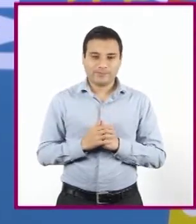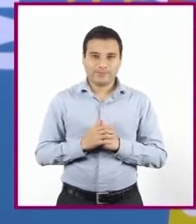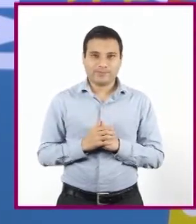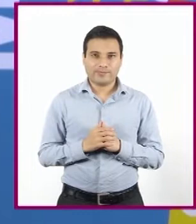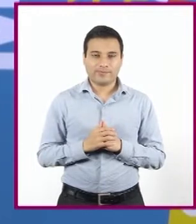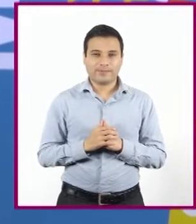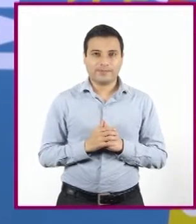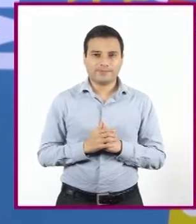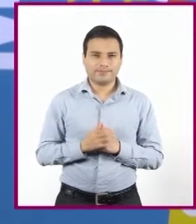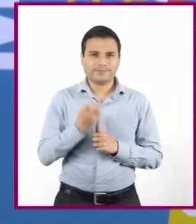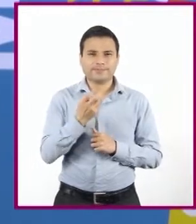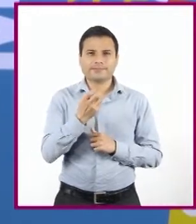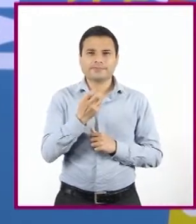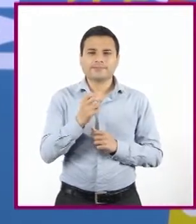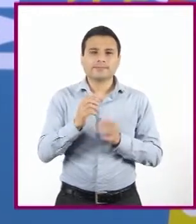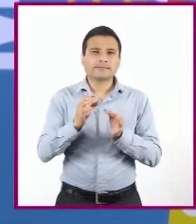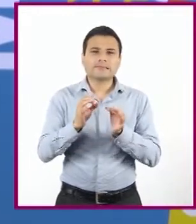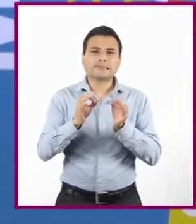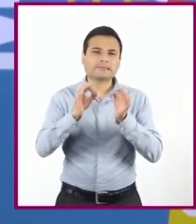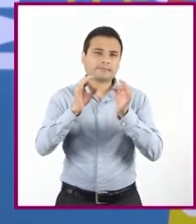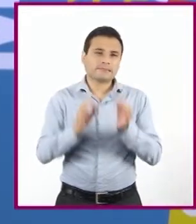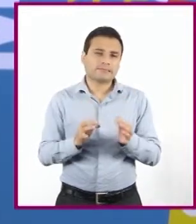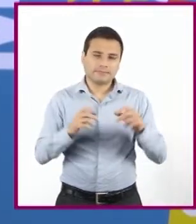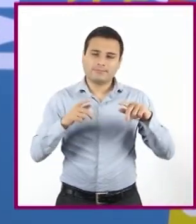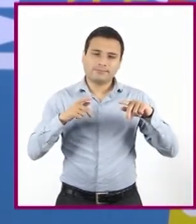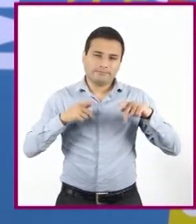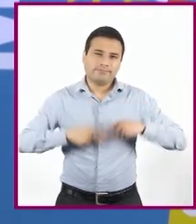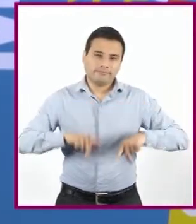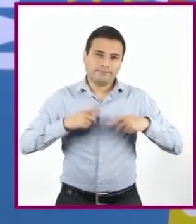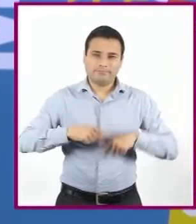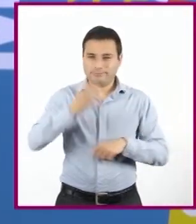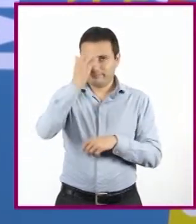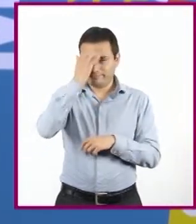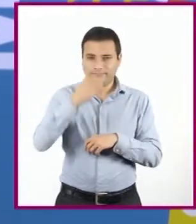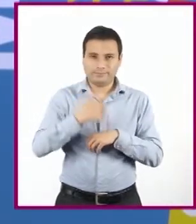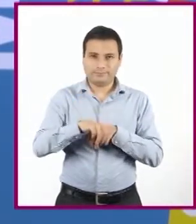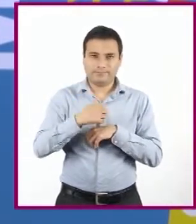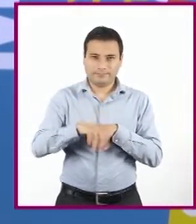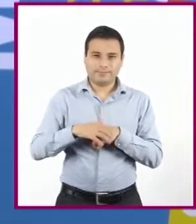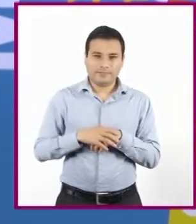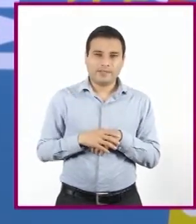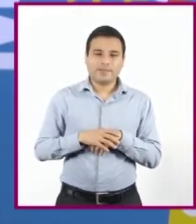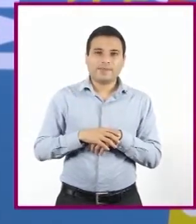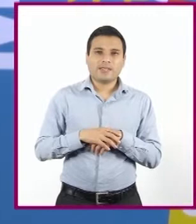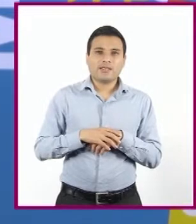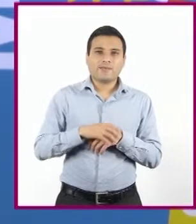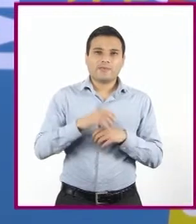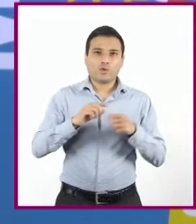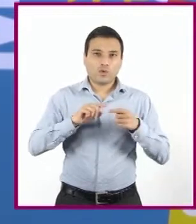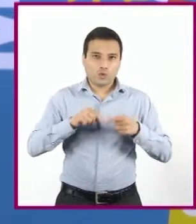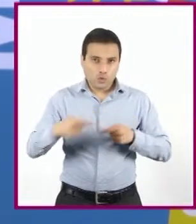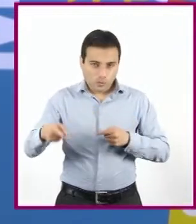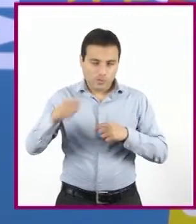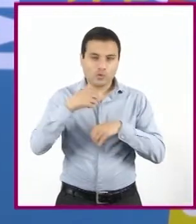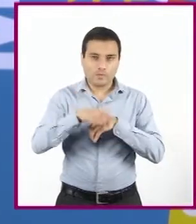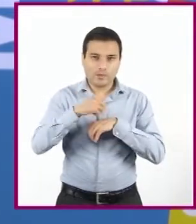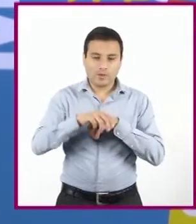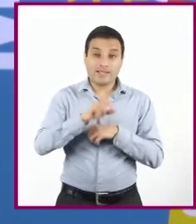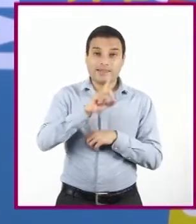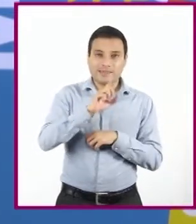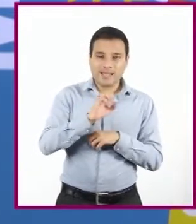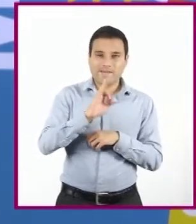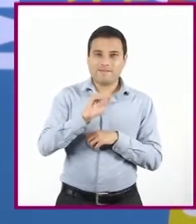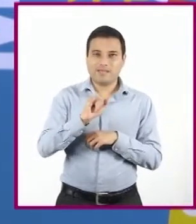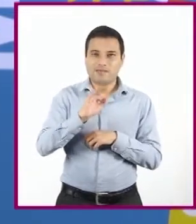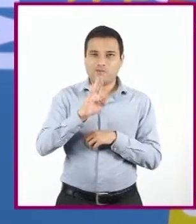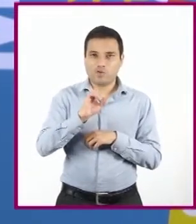y corresponde a una famosa sucesión llamada de Fibonacci, donde cada número es igual a la